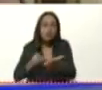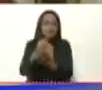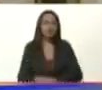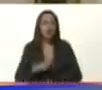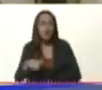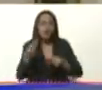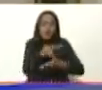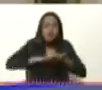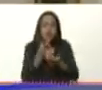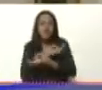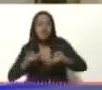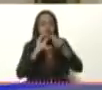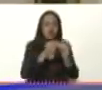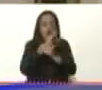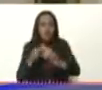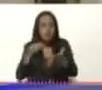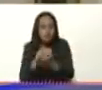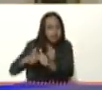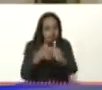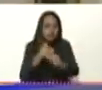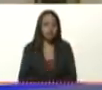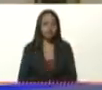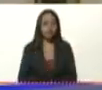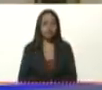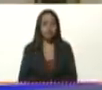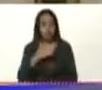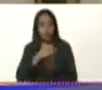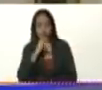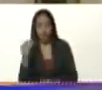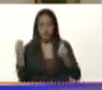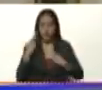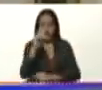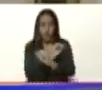Lo otro, todas las medidas de prevención.